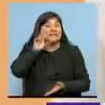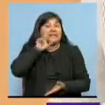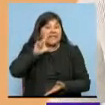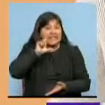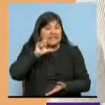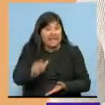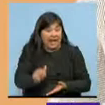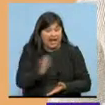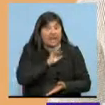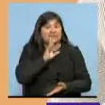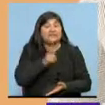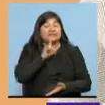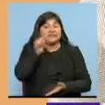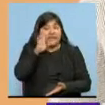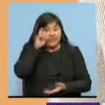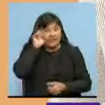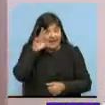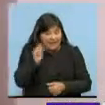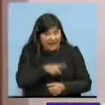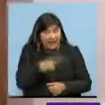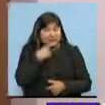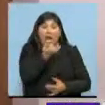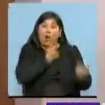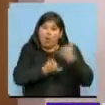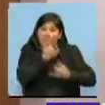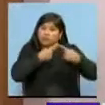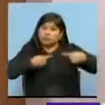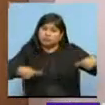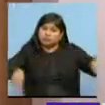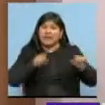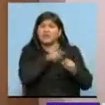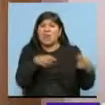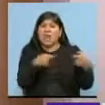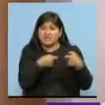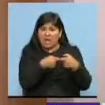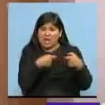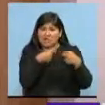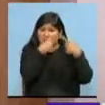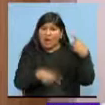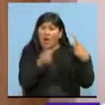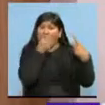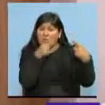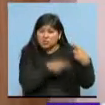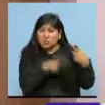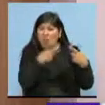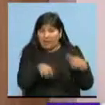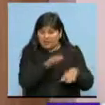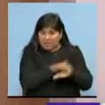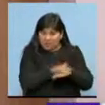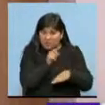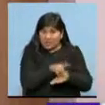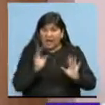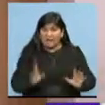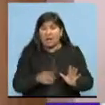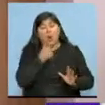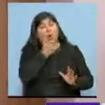hable de las cosas que realizan a través de la agrupación que usted representa muy buenas tardes estructuras como se llama